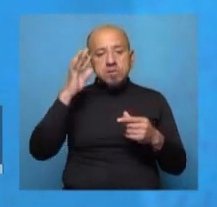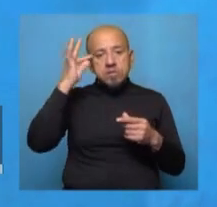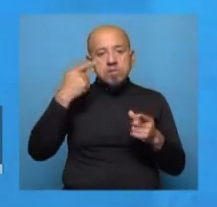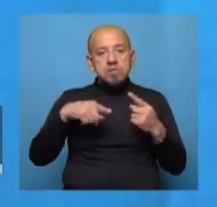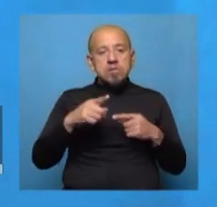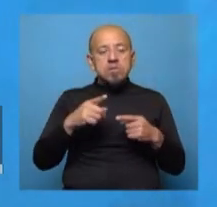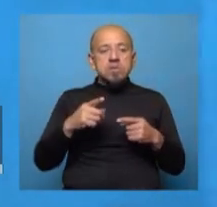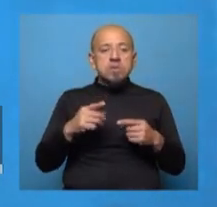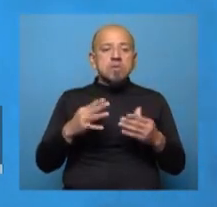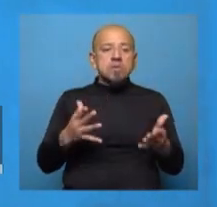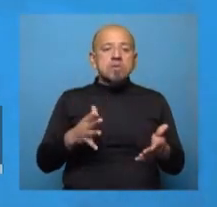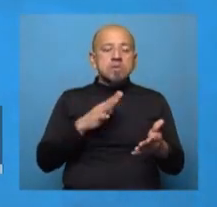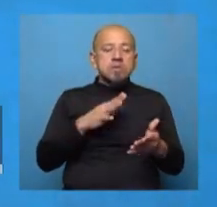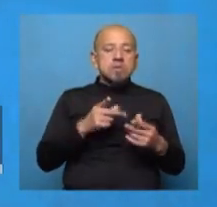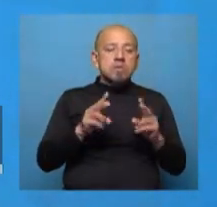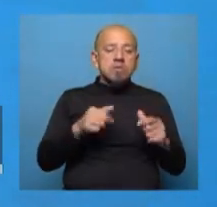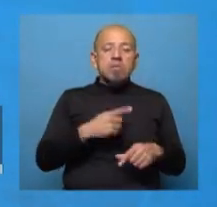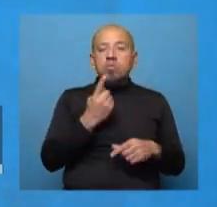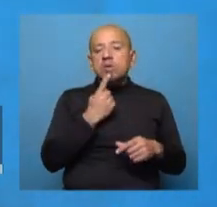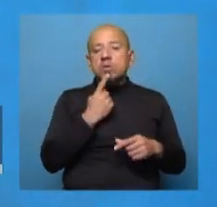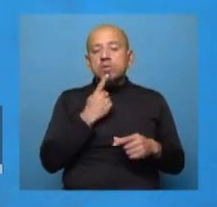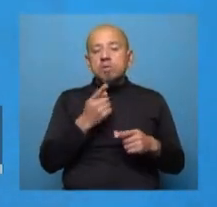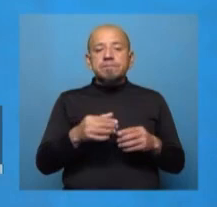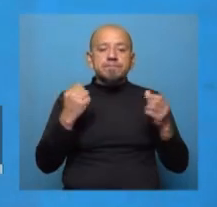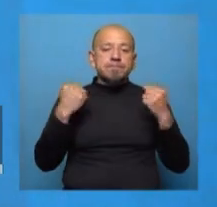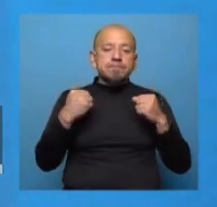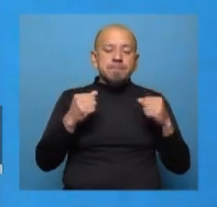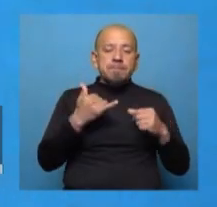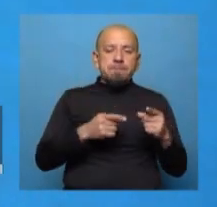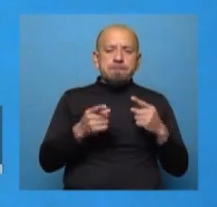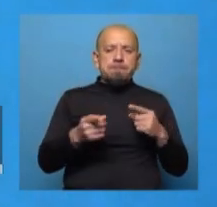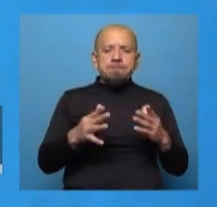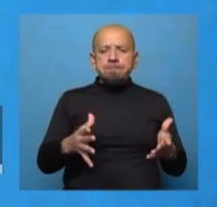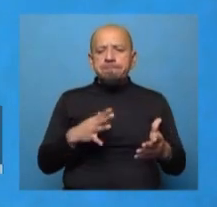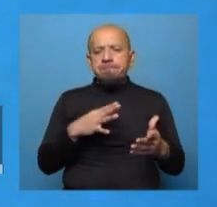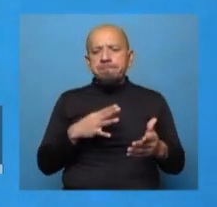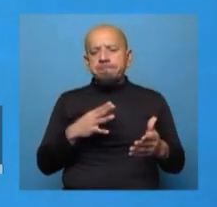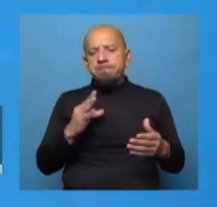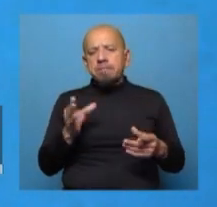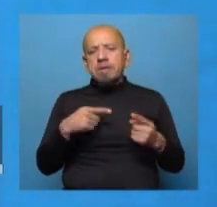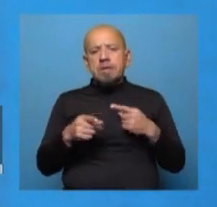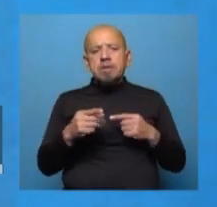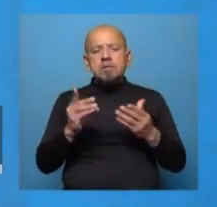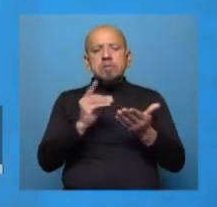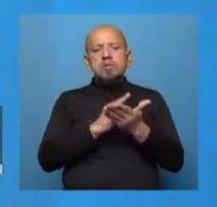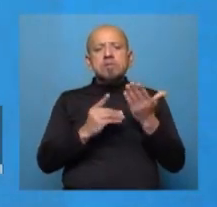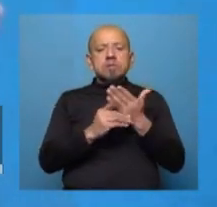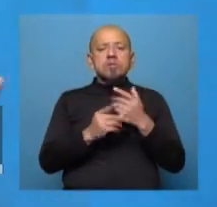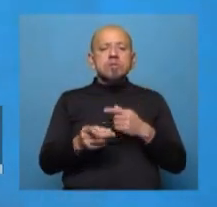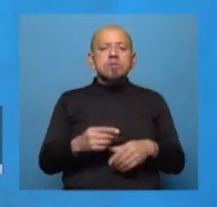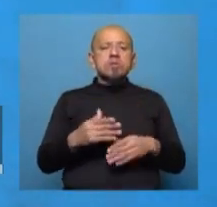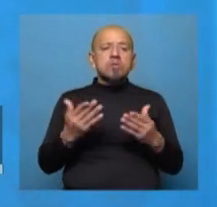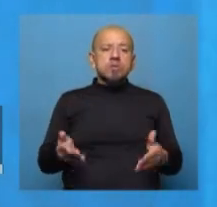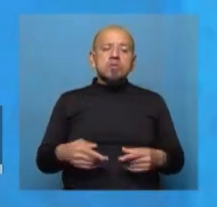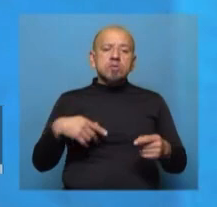convicciones adhesiones políticas el deporte tiene eso congrega detrás de los grandes proyectos una